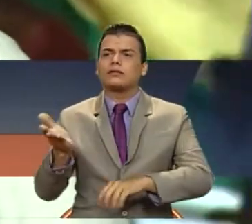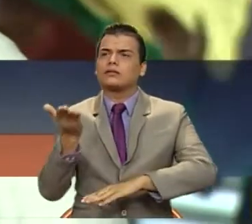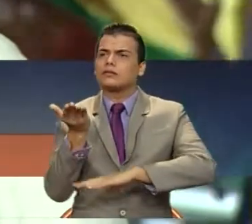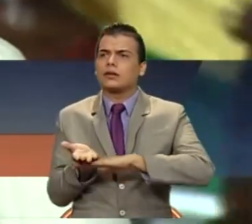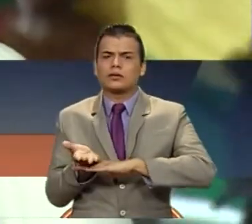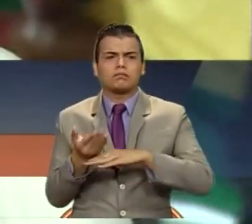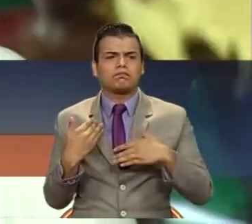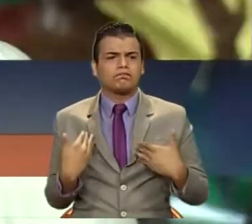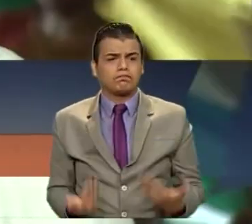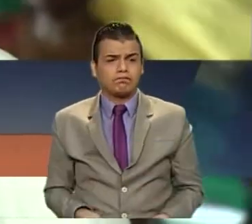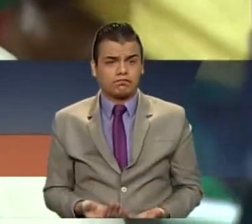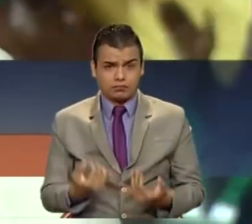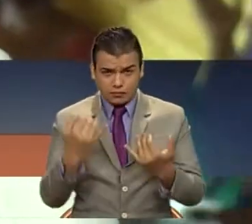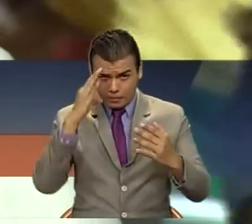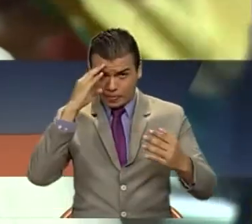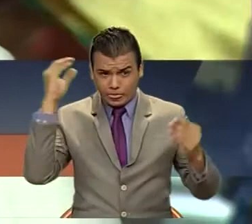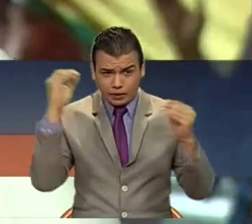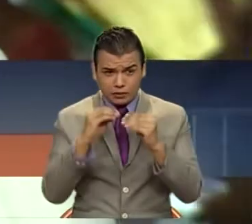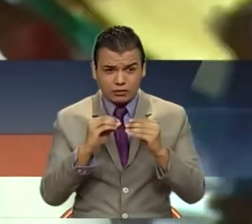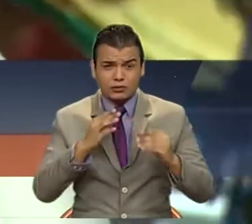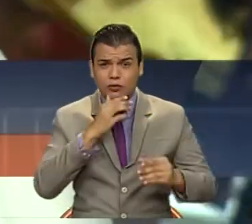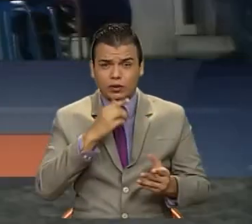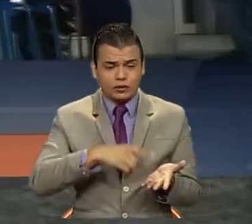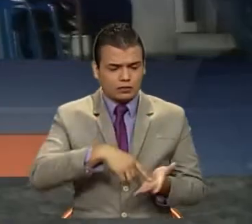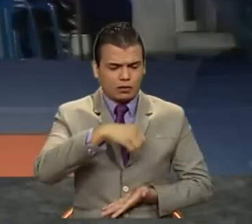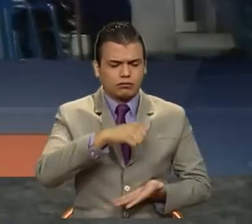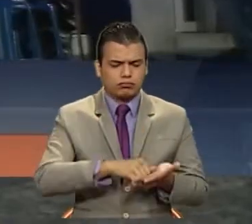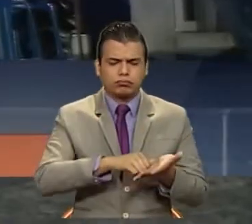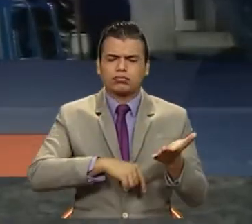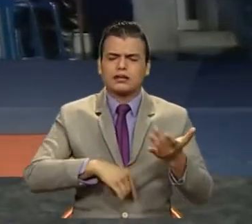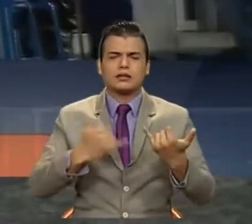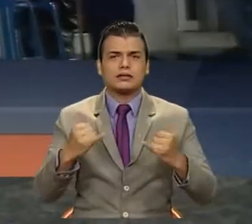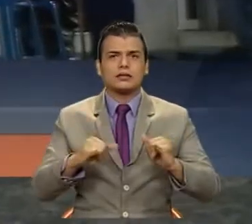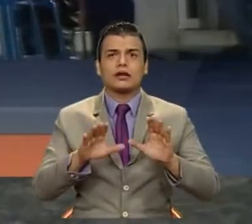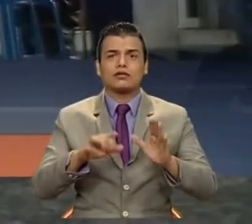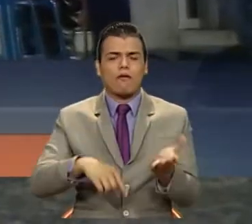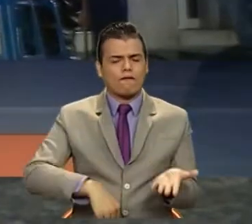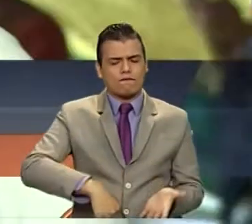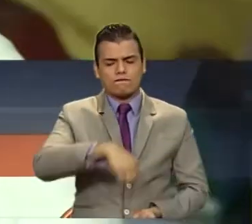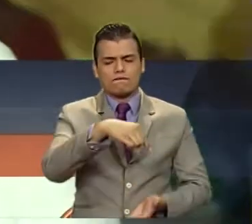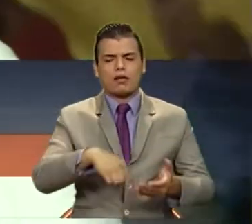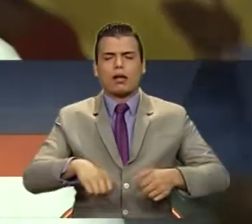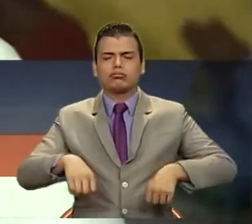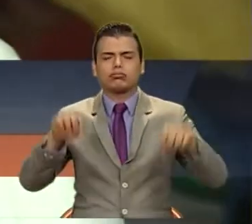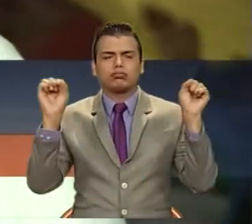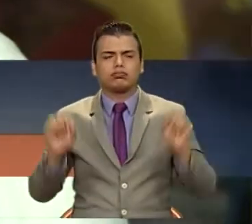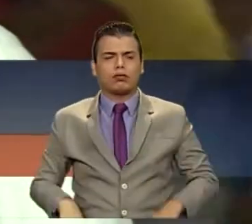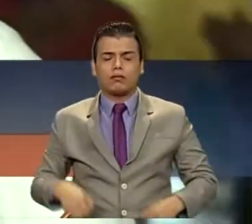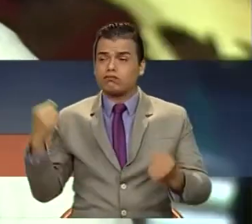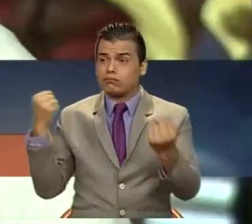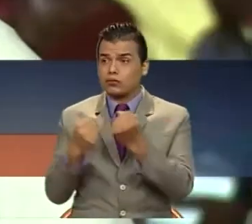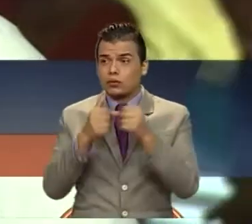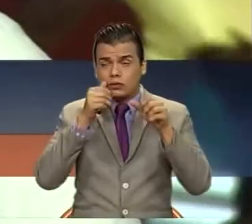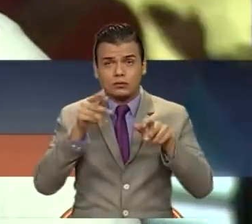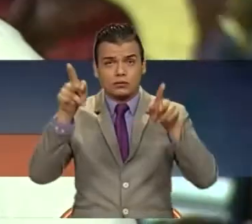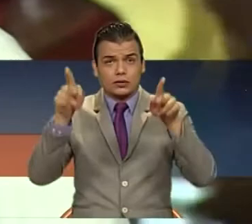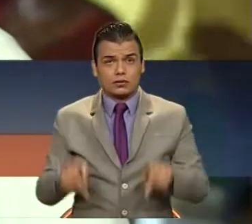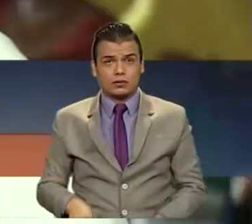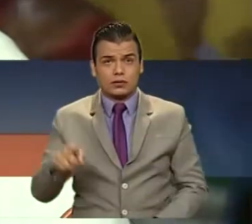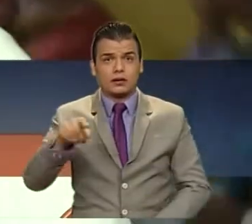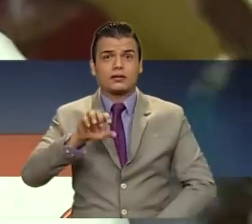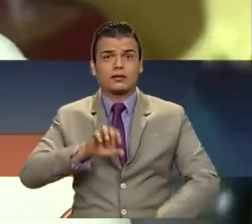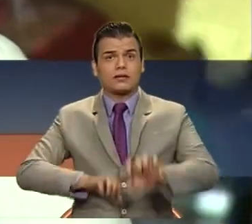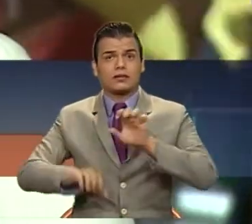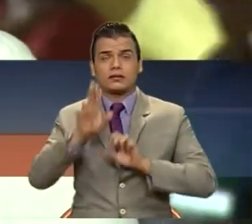hasta que no se llegue a un acuerdo mediante acta firmada y especialmente respaldada por el